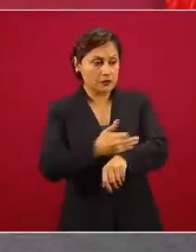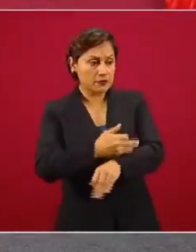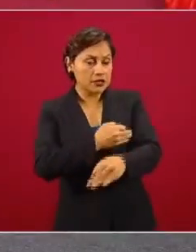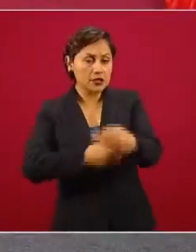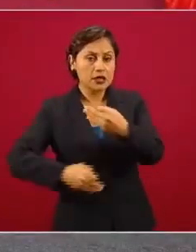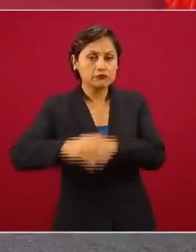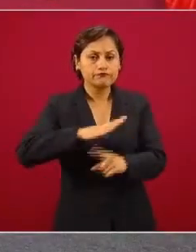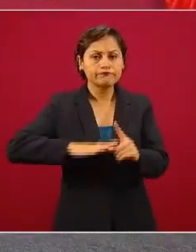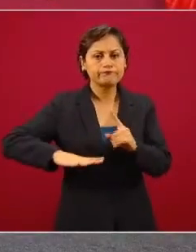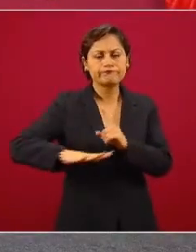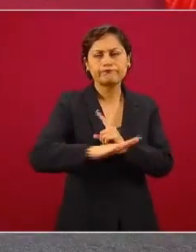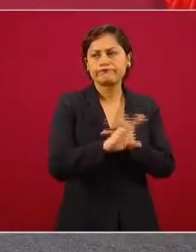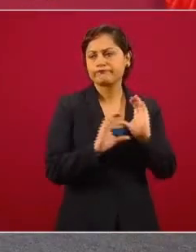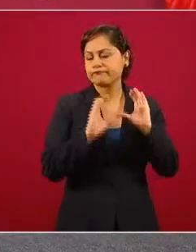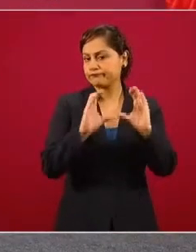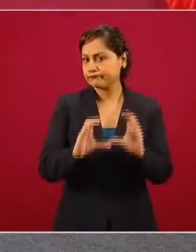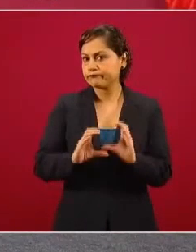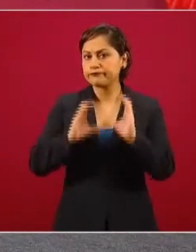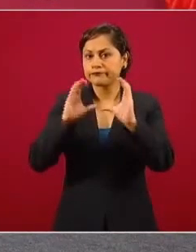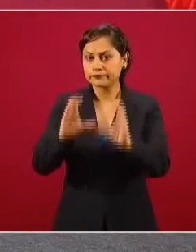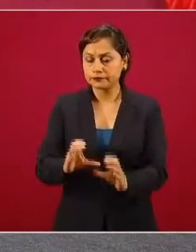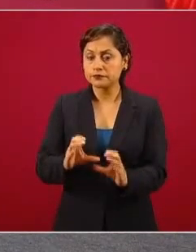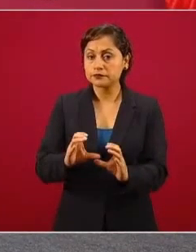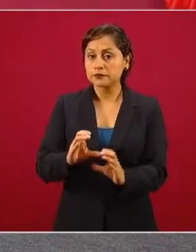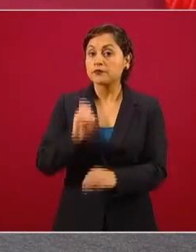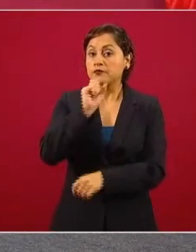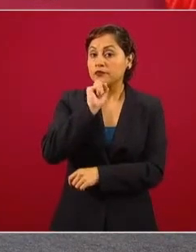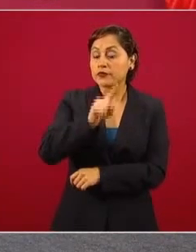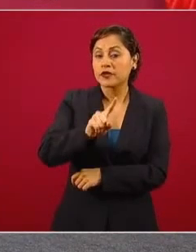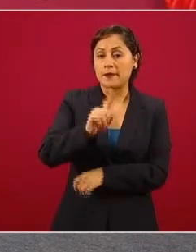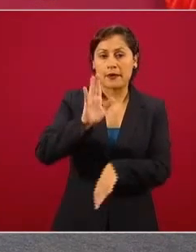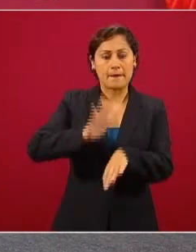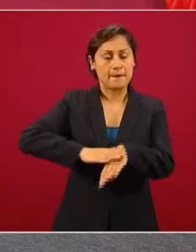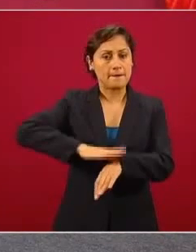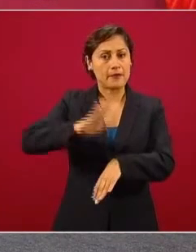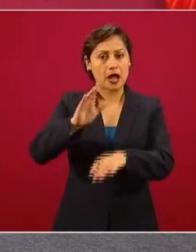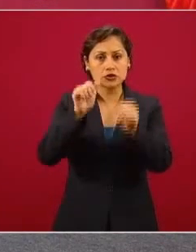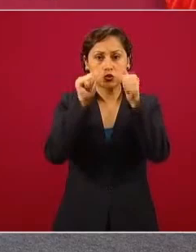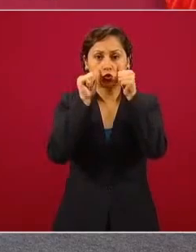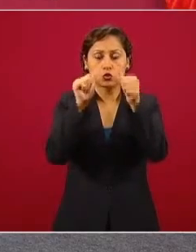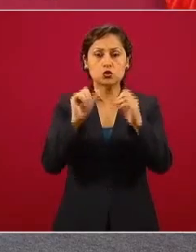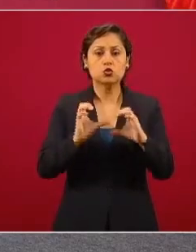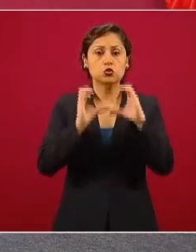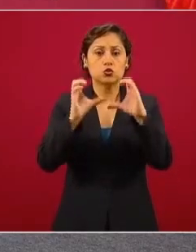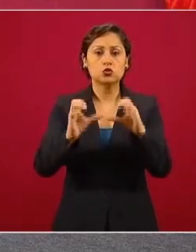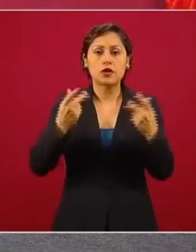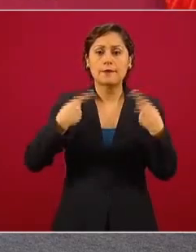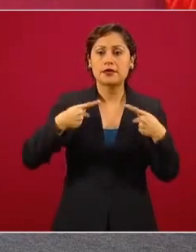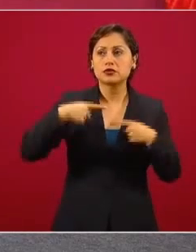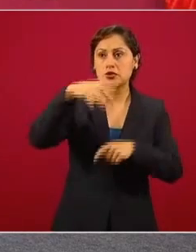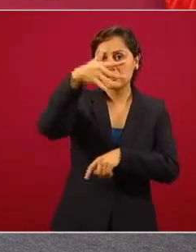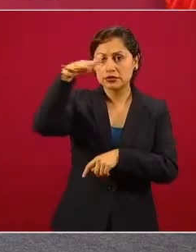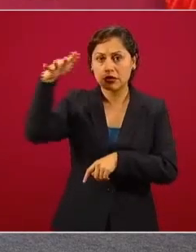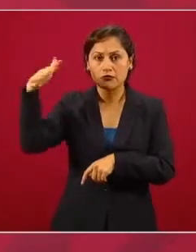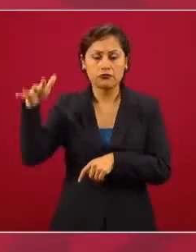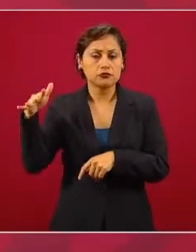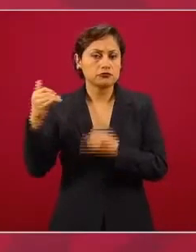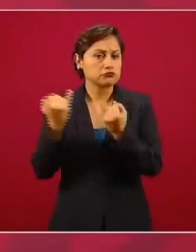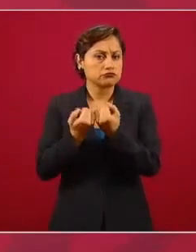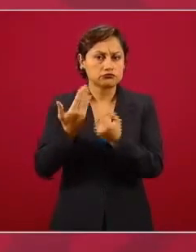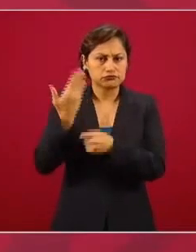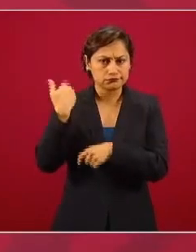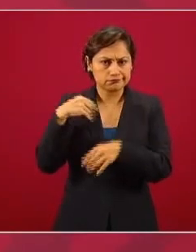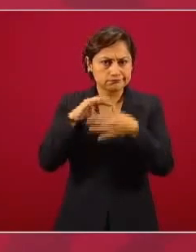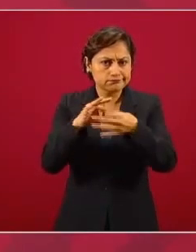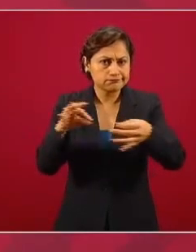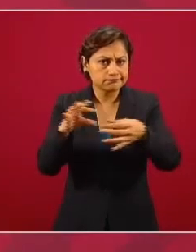seguir cuidando a los adultos mayores, como se ha venido haciendo,